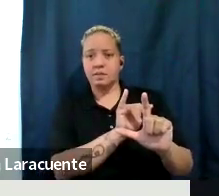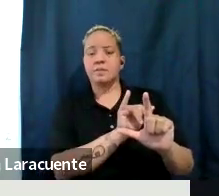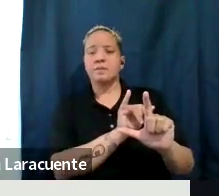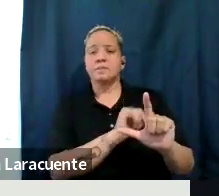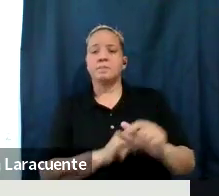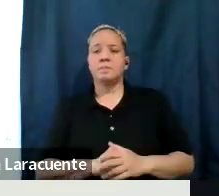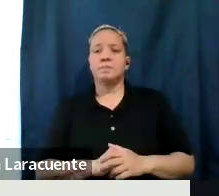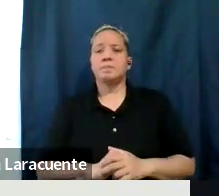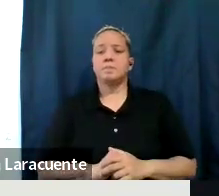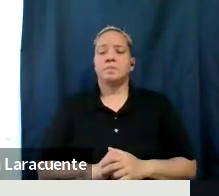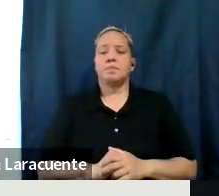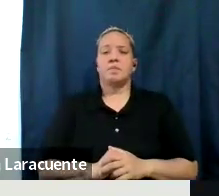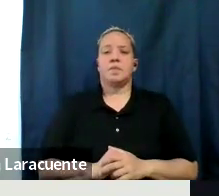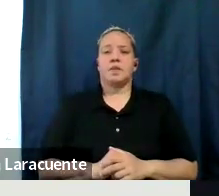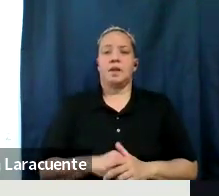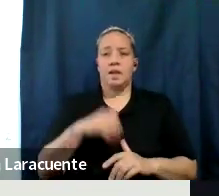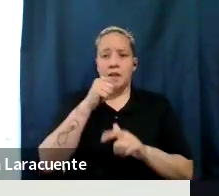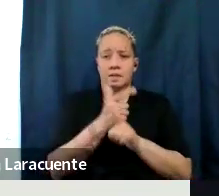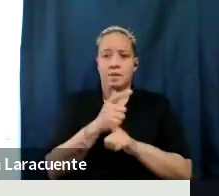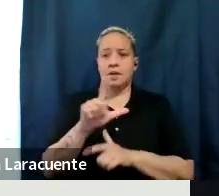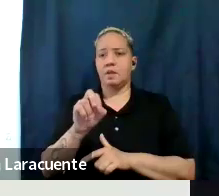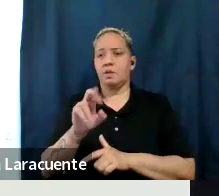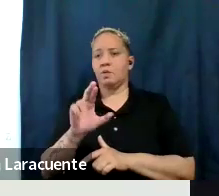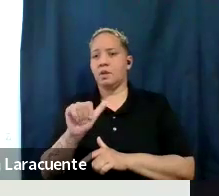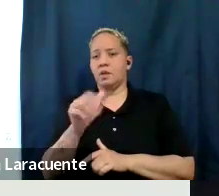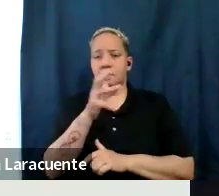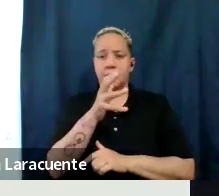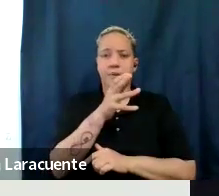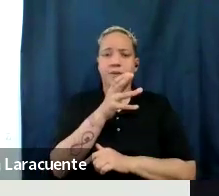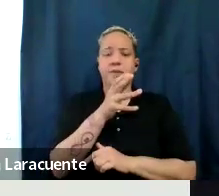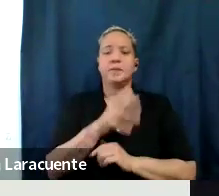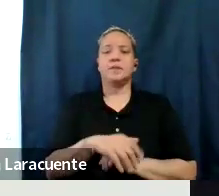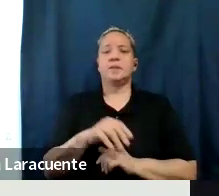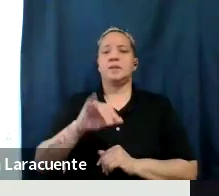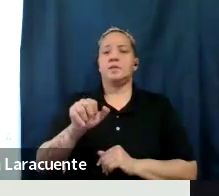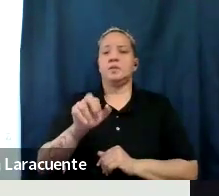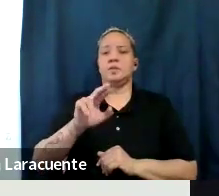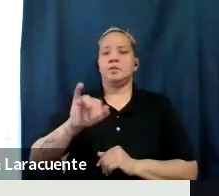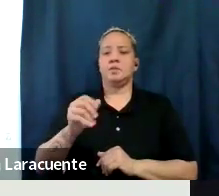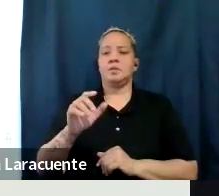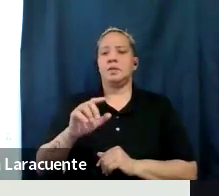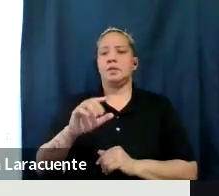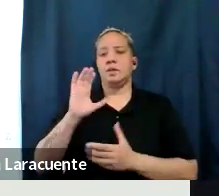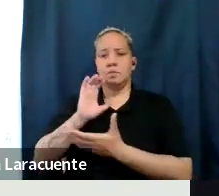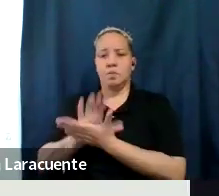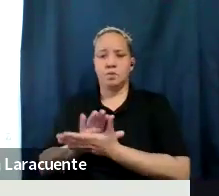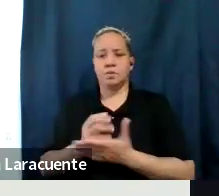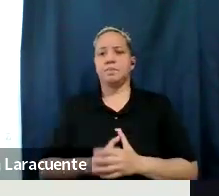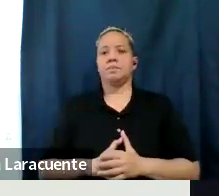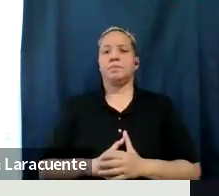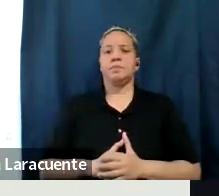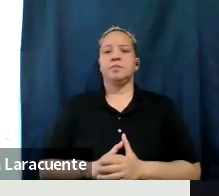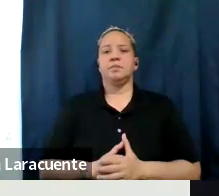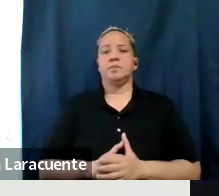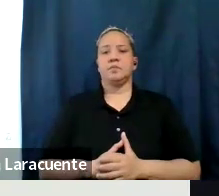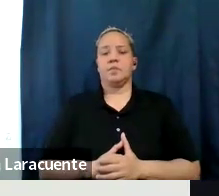aparece las hermanas de Lorca, la madre, Juan Ramón Jiménez, Zenobia, bueno, esa foto,